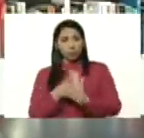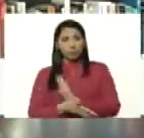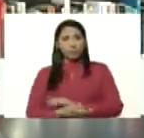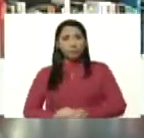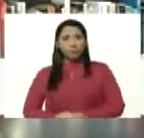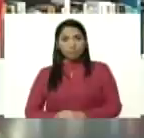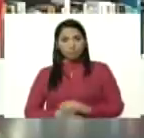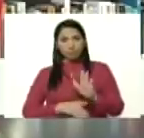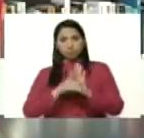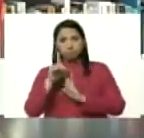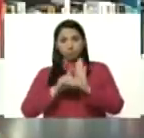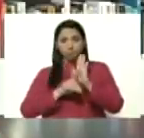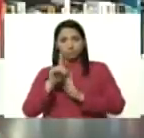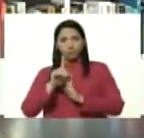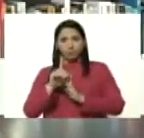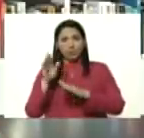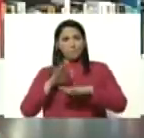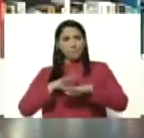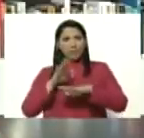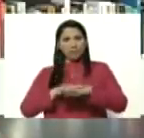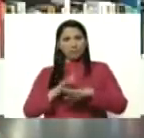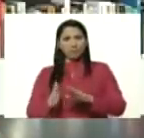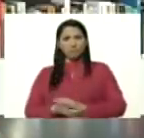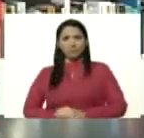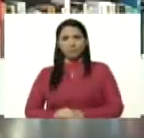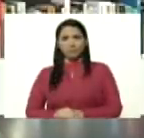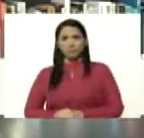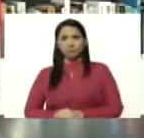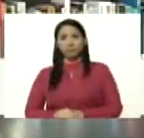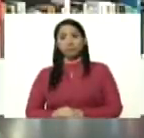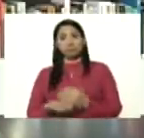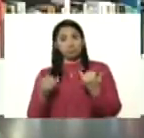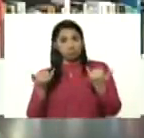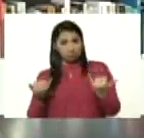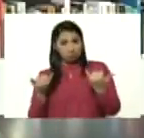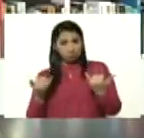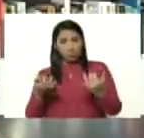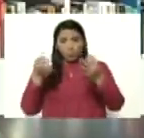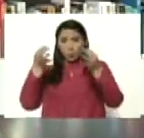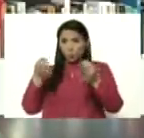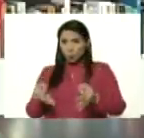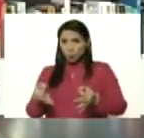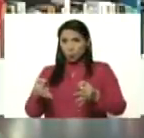el desarrollo de los acontecimientos, la situación real de la pandemia,